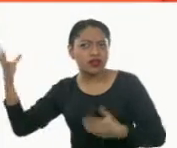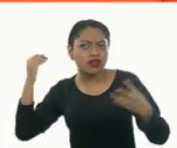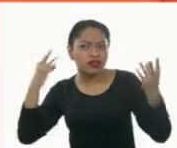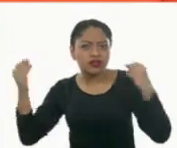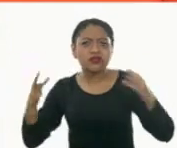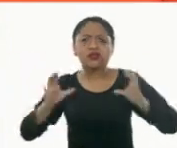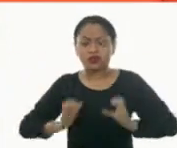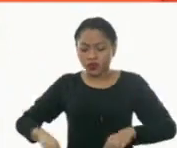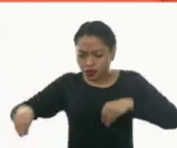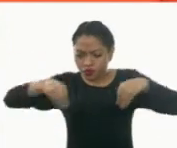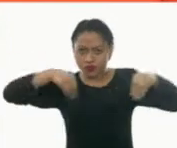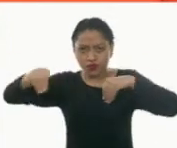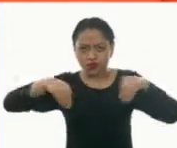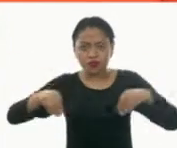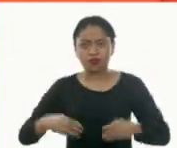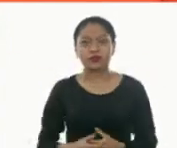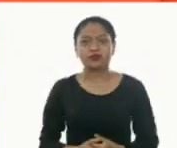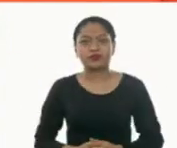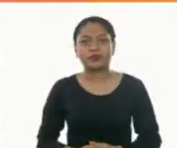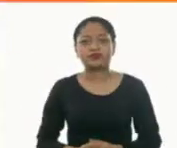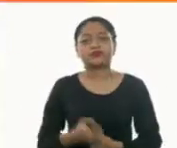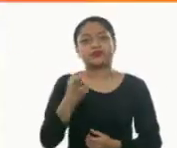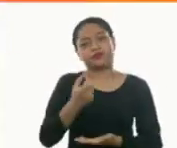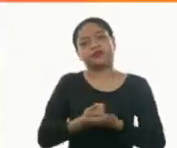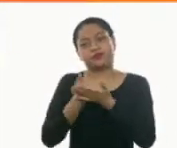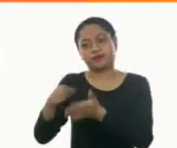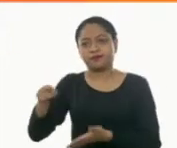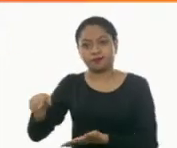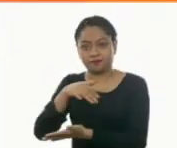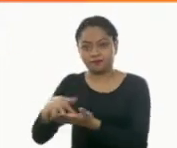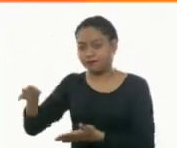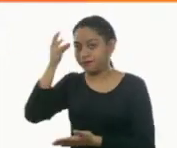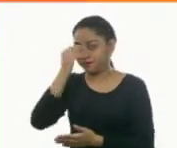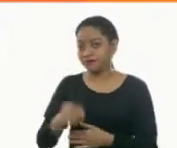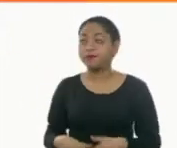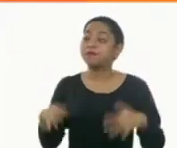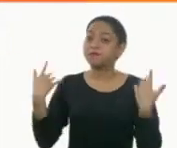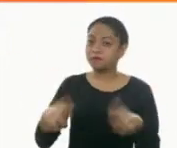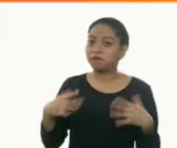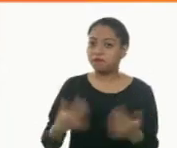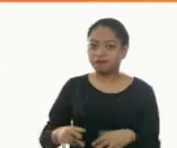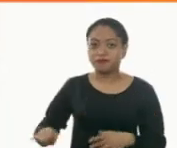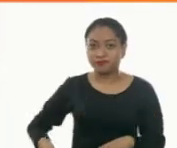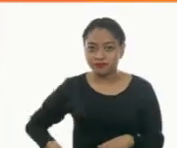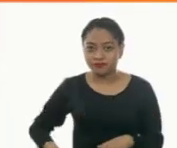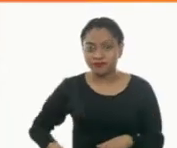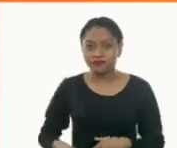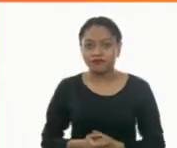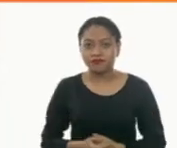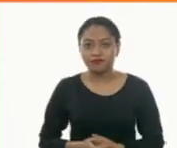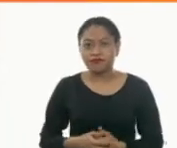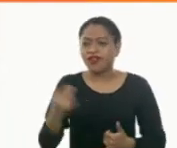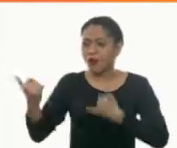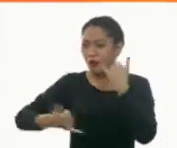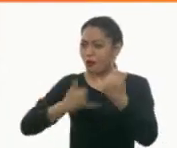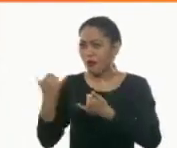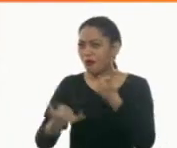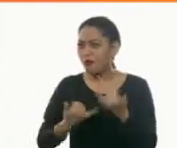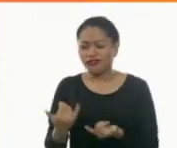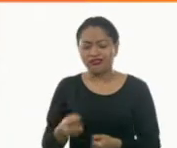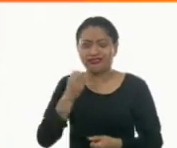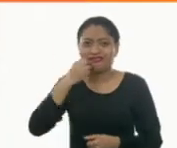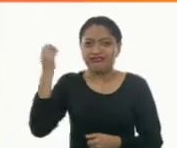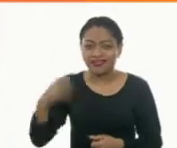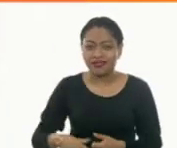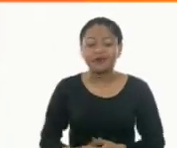el movimiento y el cuerpo como intermediario. Wow, es bien interesante y suena a un juego divertidísimo también.